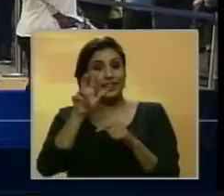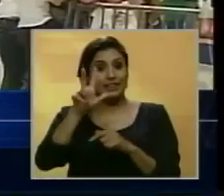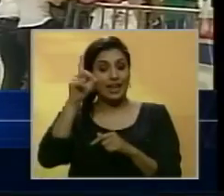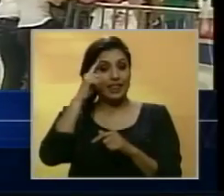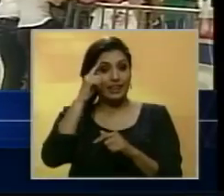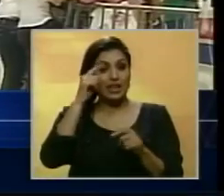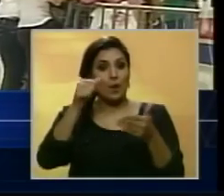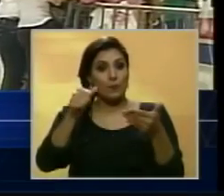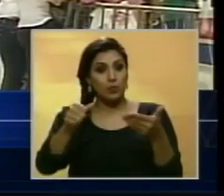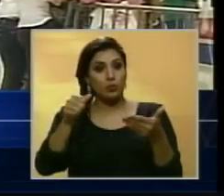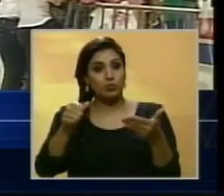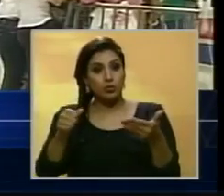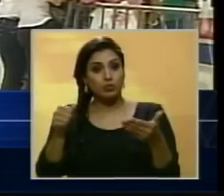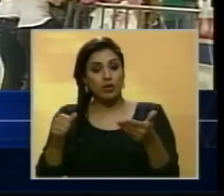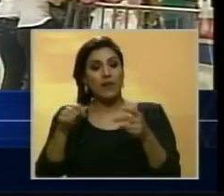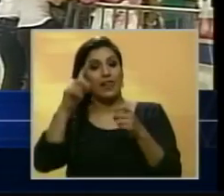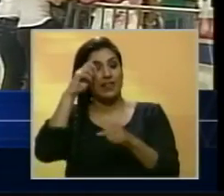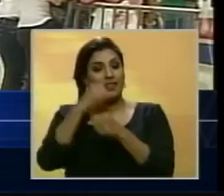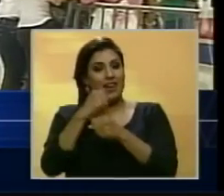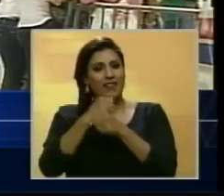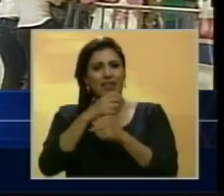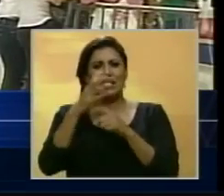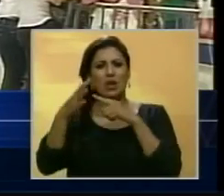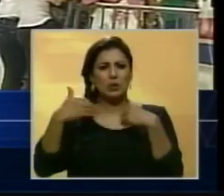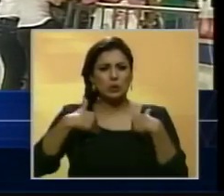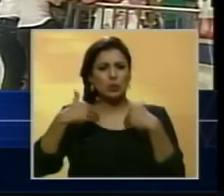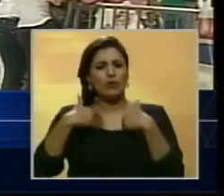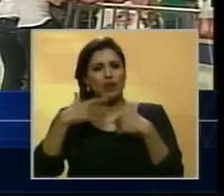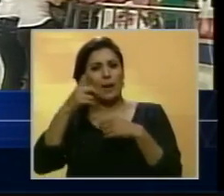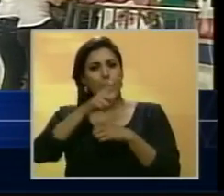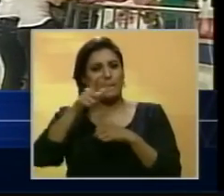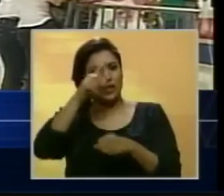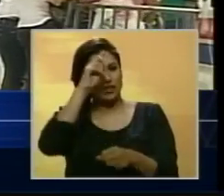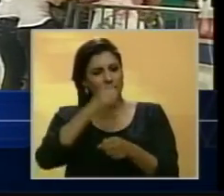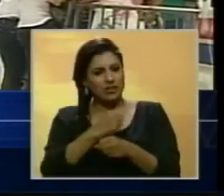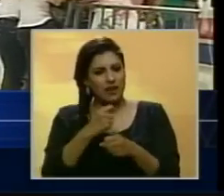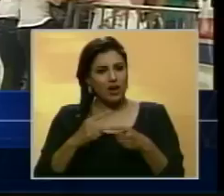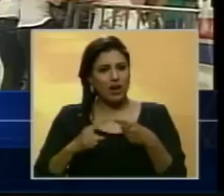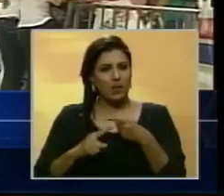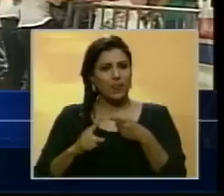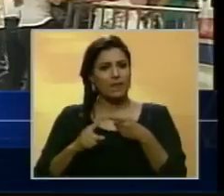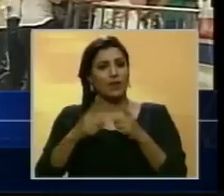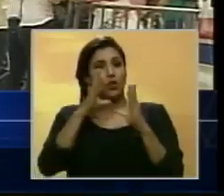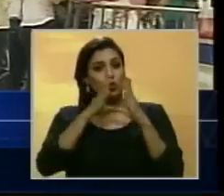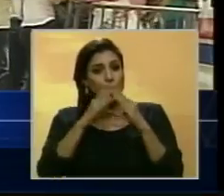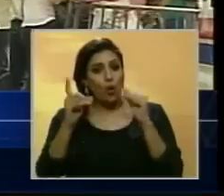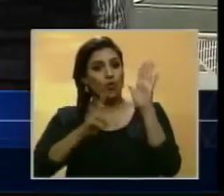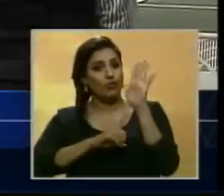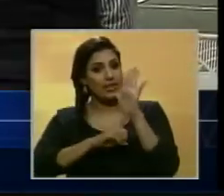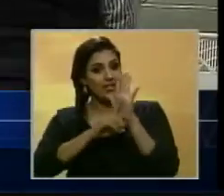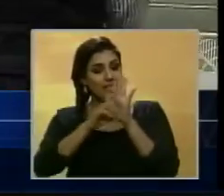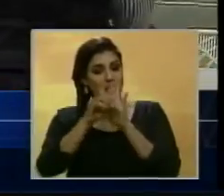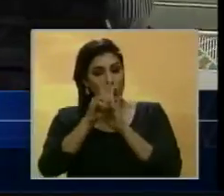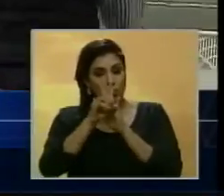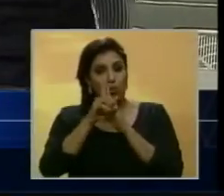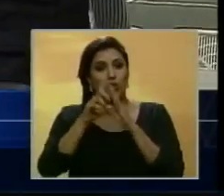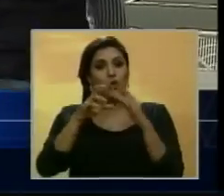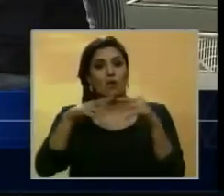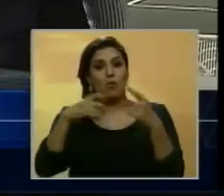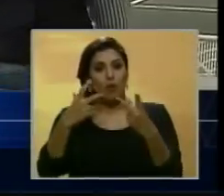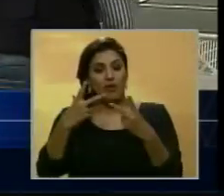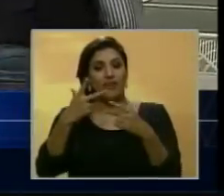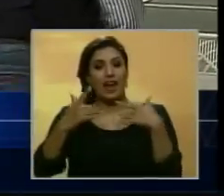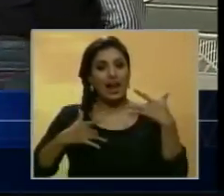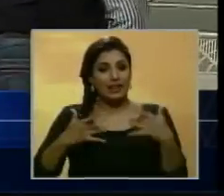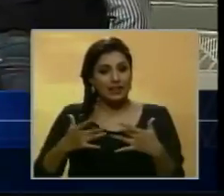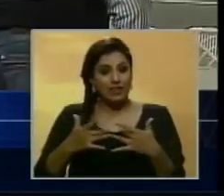de funcionamiento, las jornadas se han visto agredidos funcionarios en el desarrollo de la